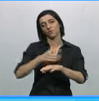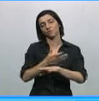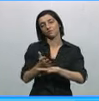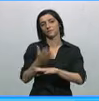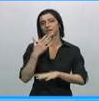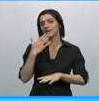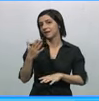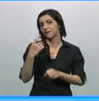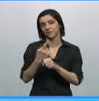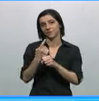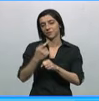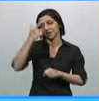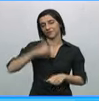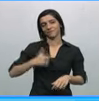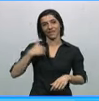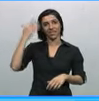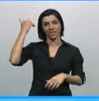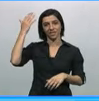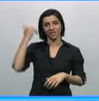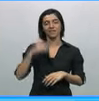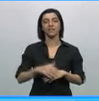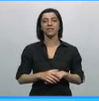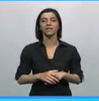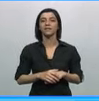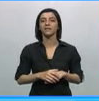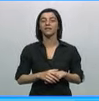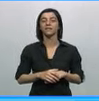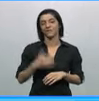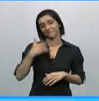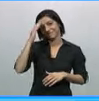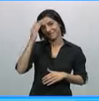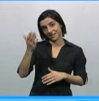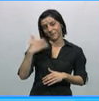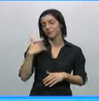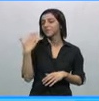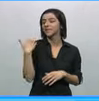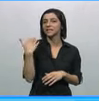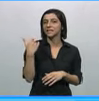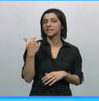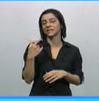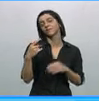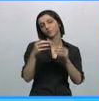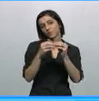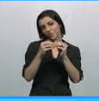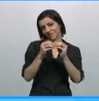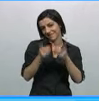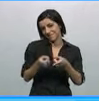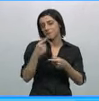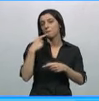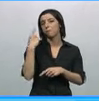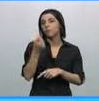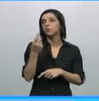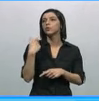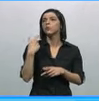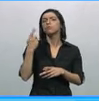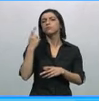todo, Diego Iglesias te saluda. Patón, recién hacíamos un adelanto con la pregunta de nuestra amiga y compañera. El